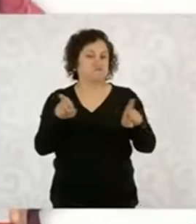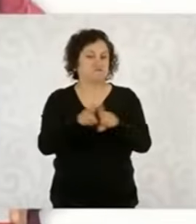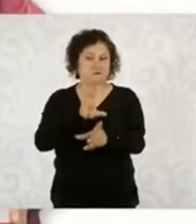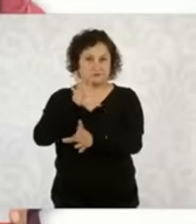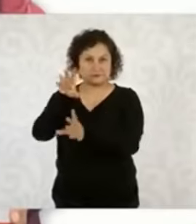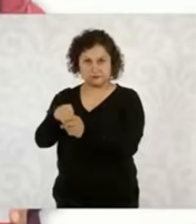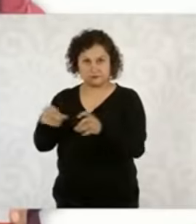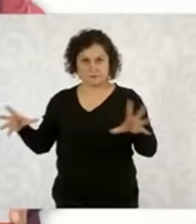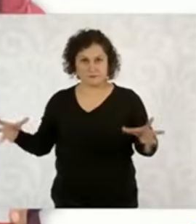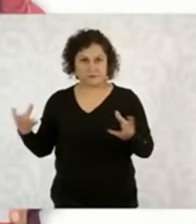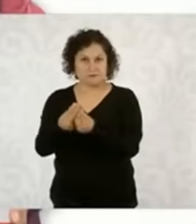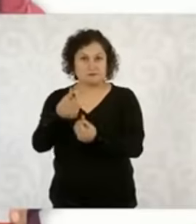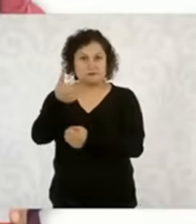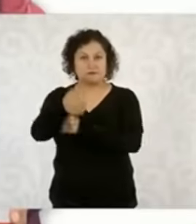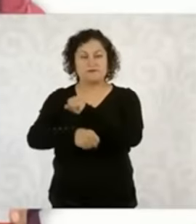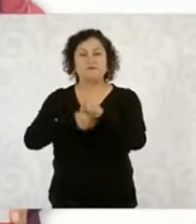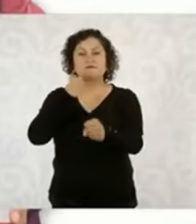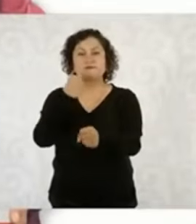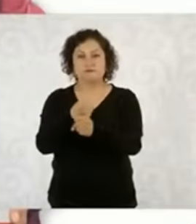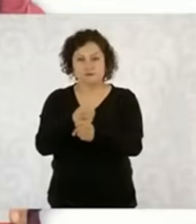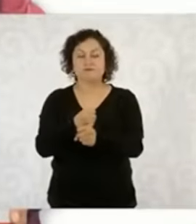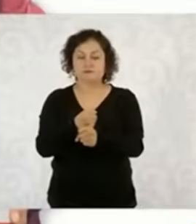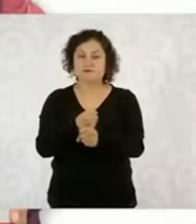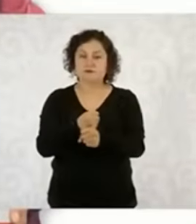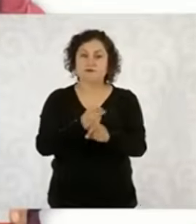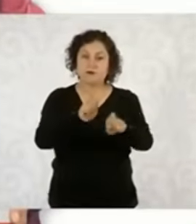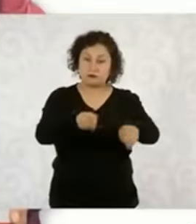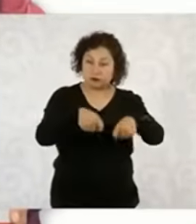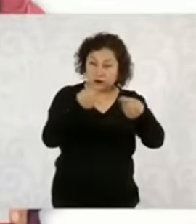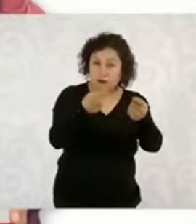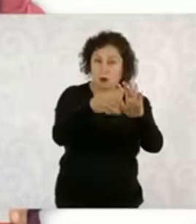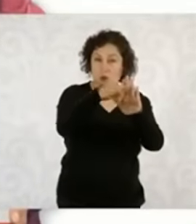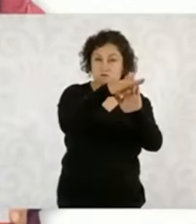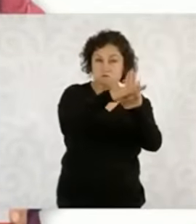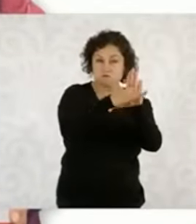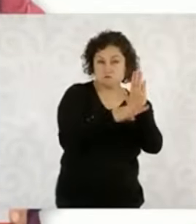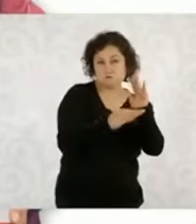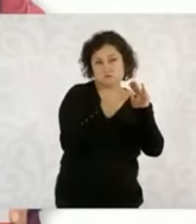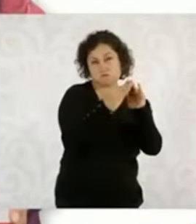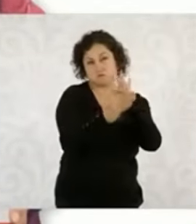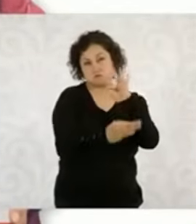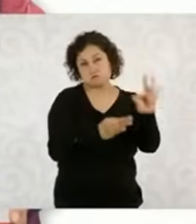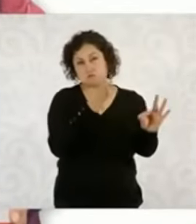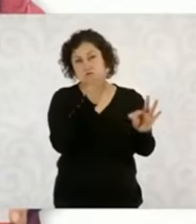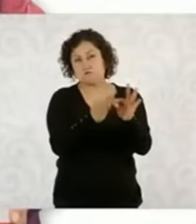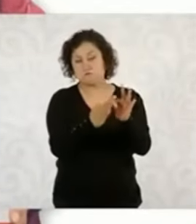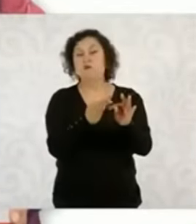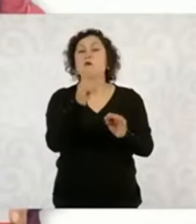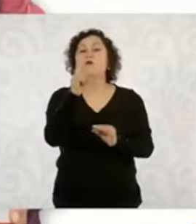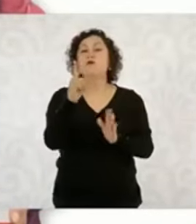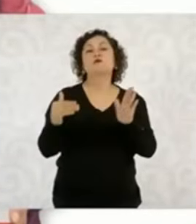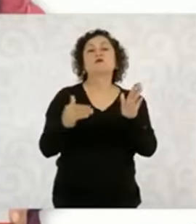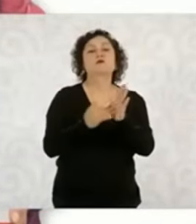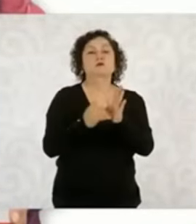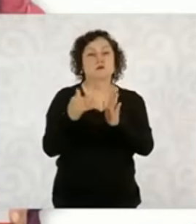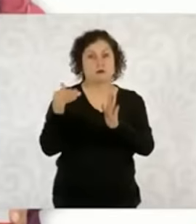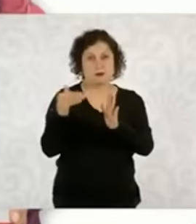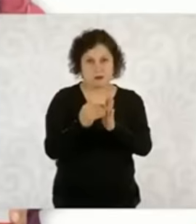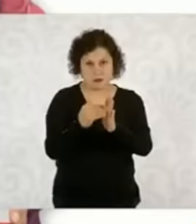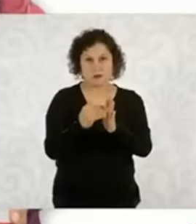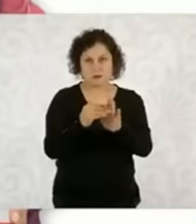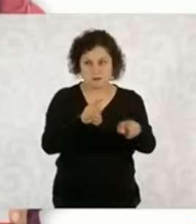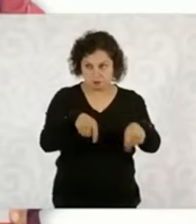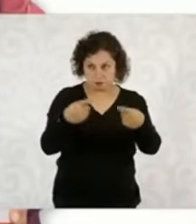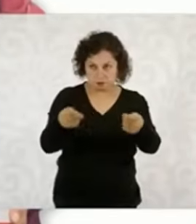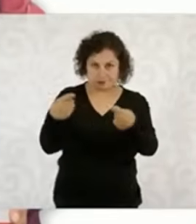es emitir 1 millón de escrituras en los diferentes tipos de irregularidad que tenemos. En un momento les voy a comentar algo, de